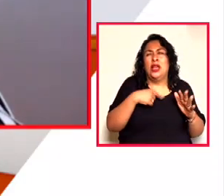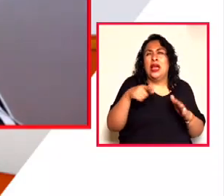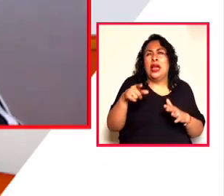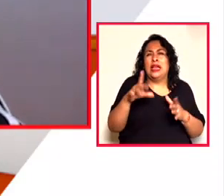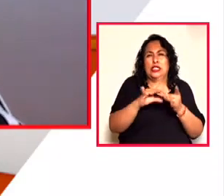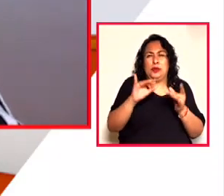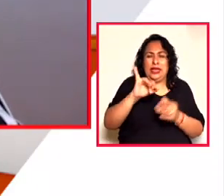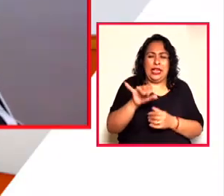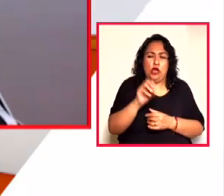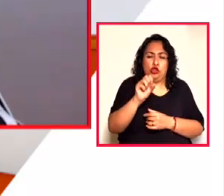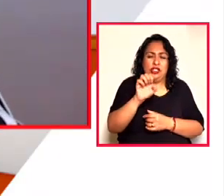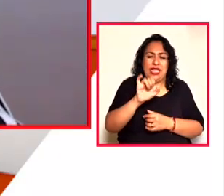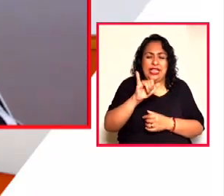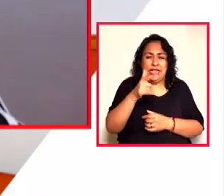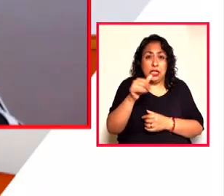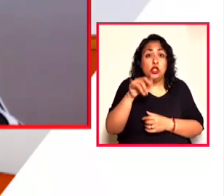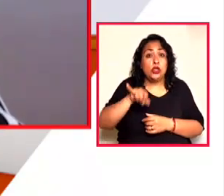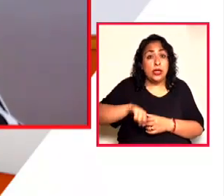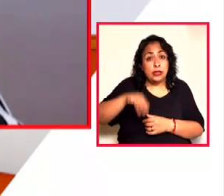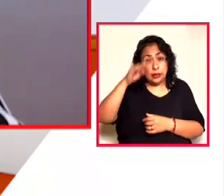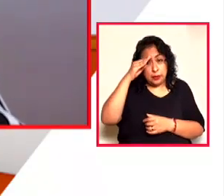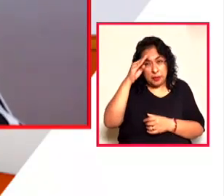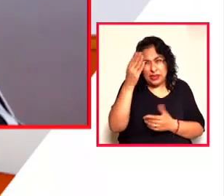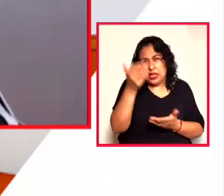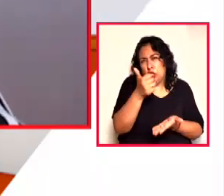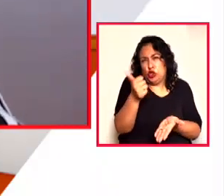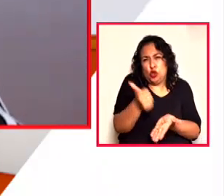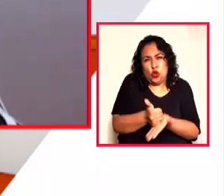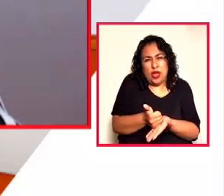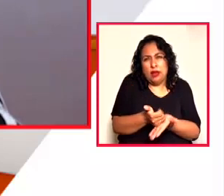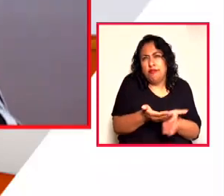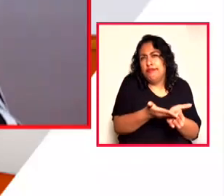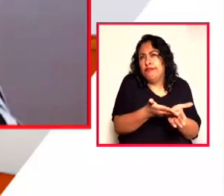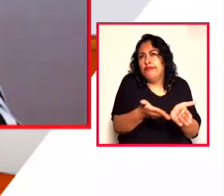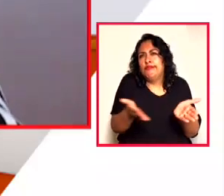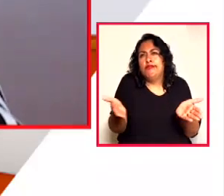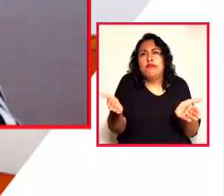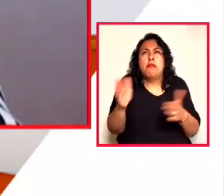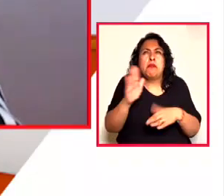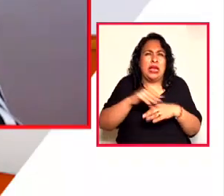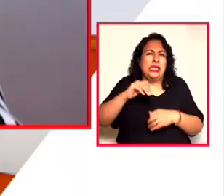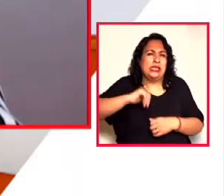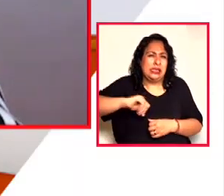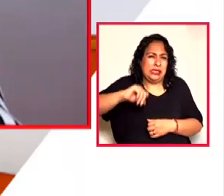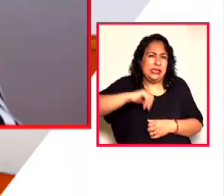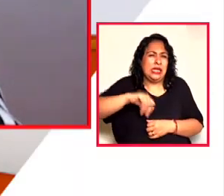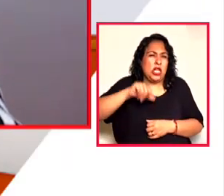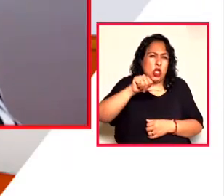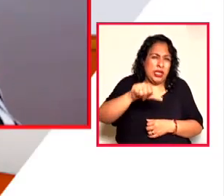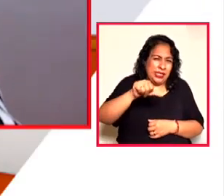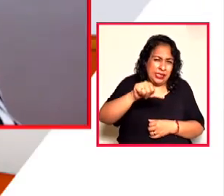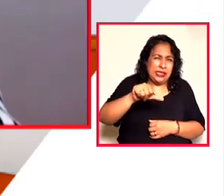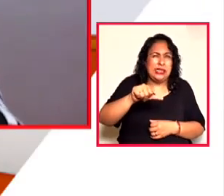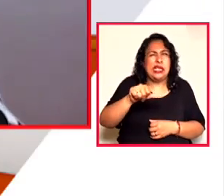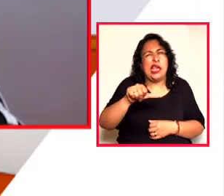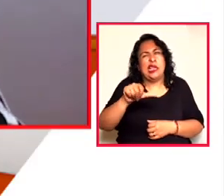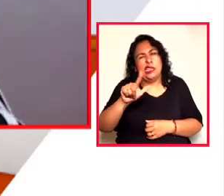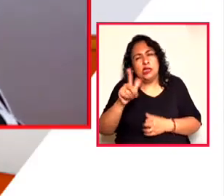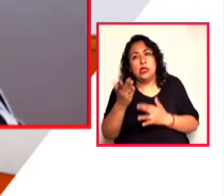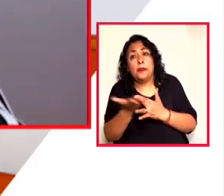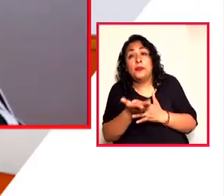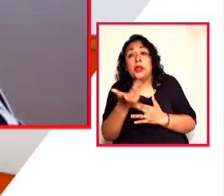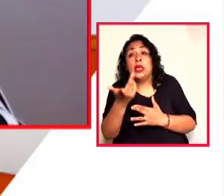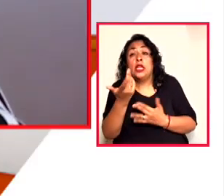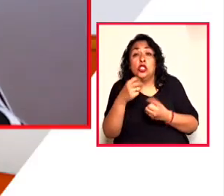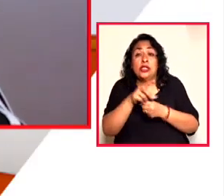Y es interesante pensar que la ciudad durante, pues, sobre todo el siglo XVI y parte del XVII, es una ciudad en la que